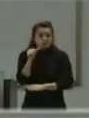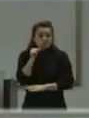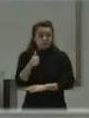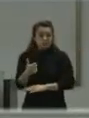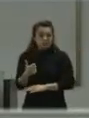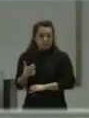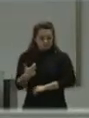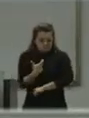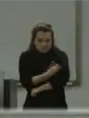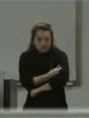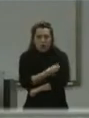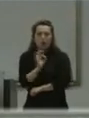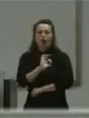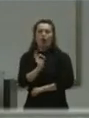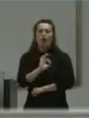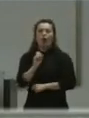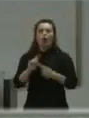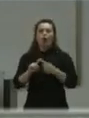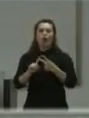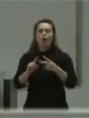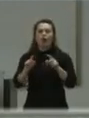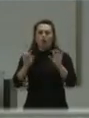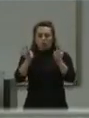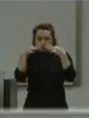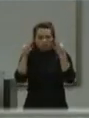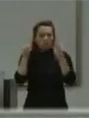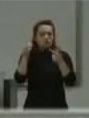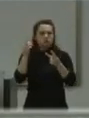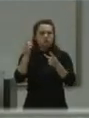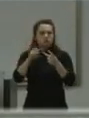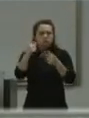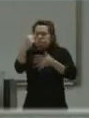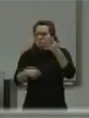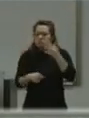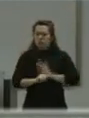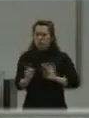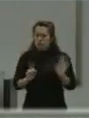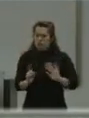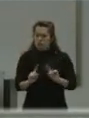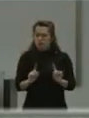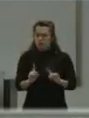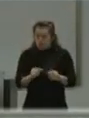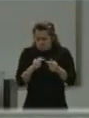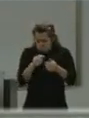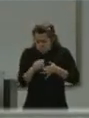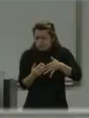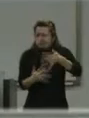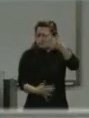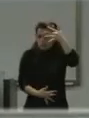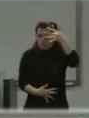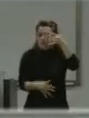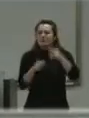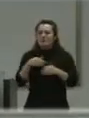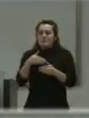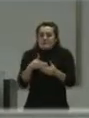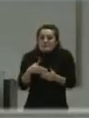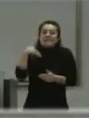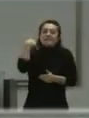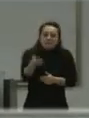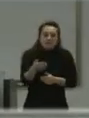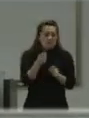inyección o el condón o ese tipo de cosas sino que va también más allá y